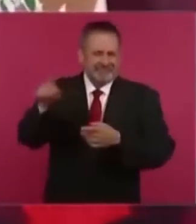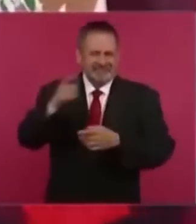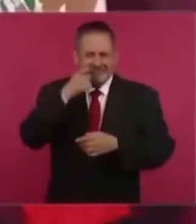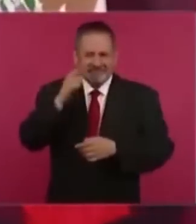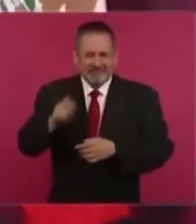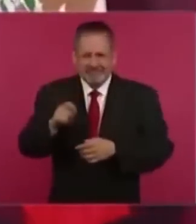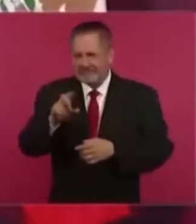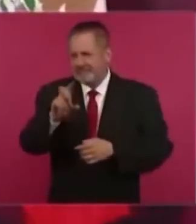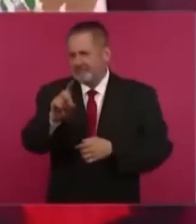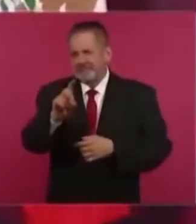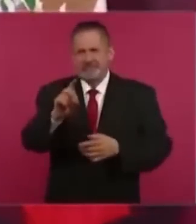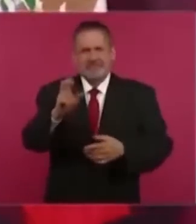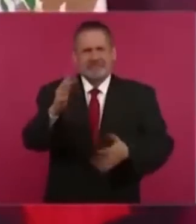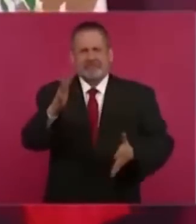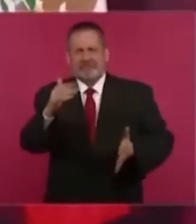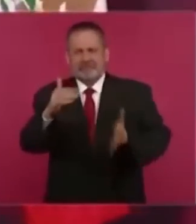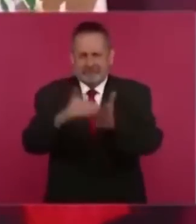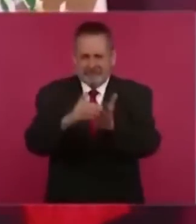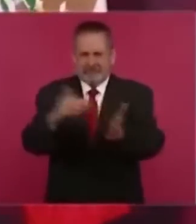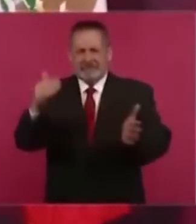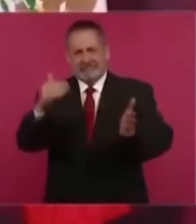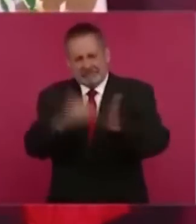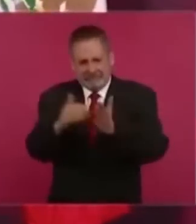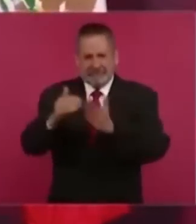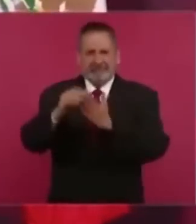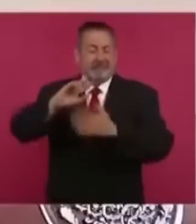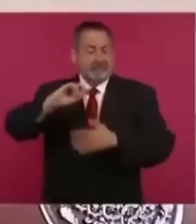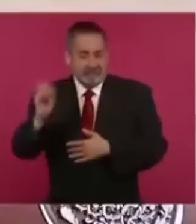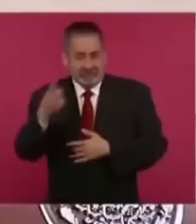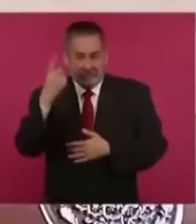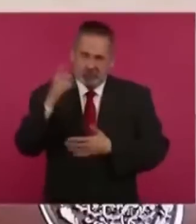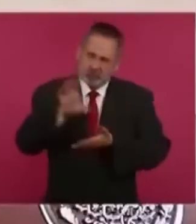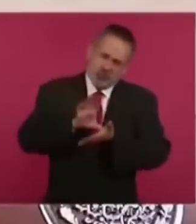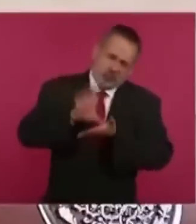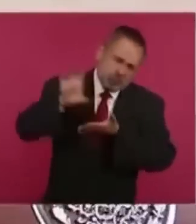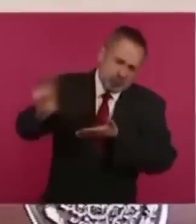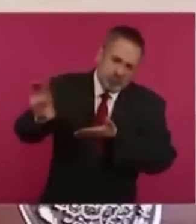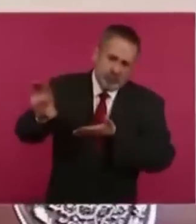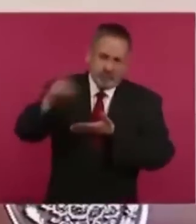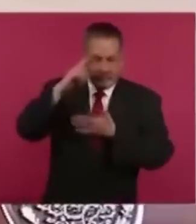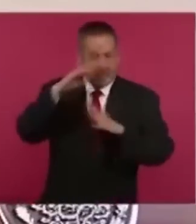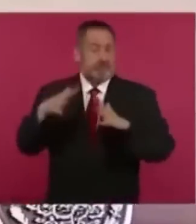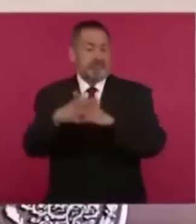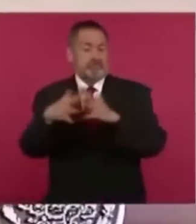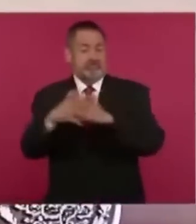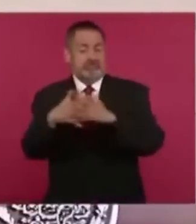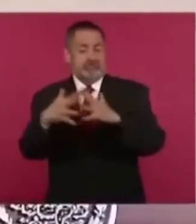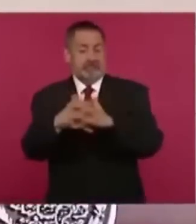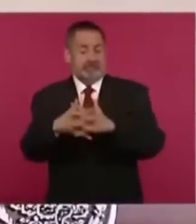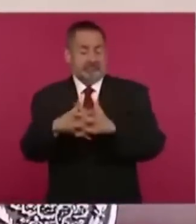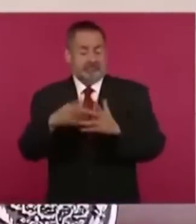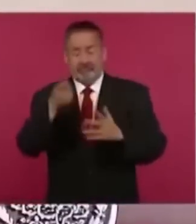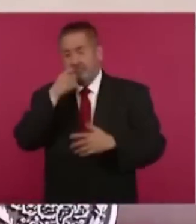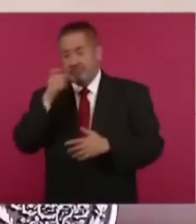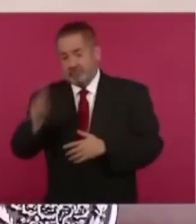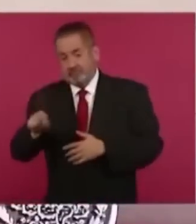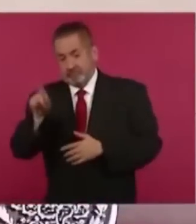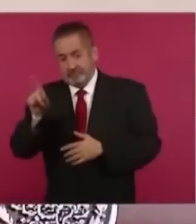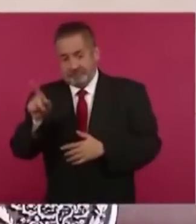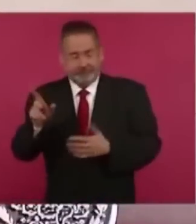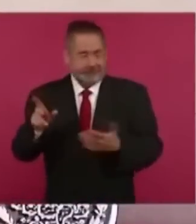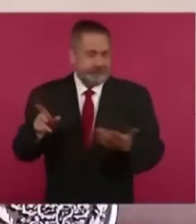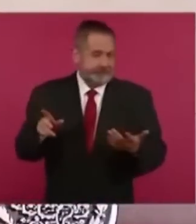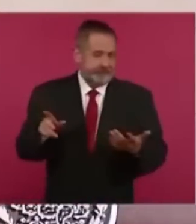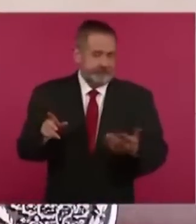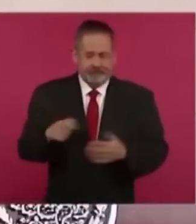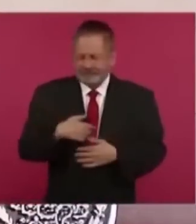treinta cincuenta mil millones de dólares es más para la guerra que